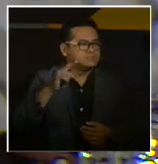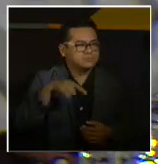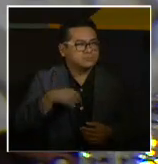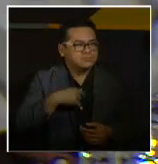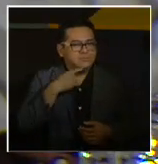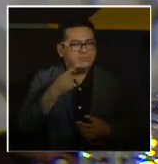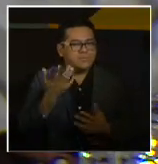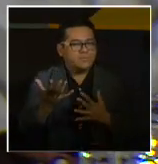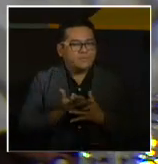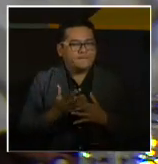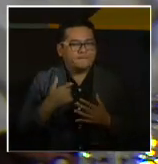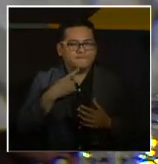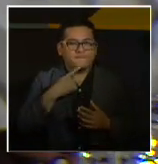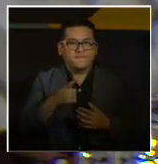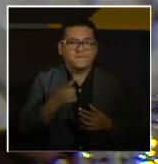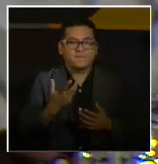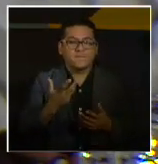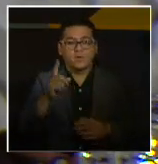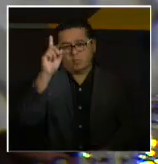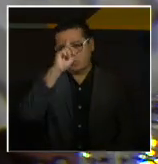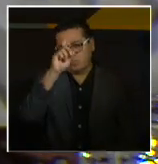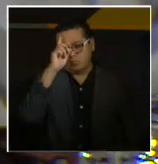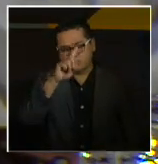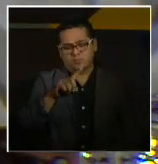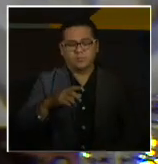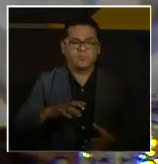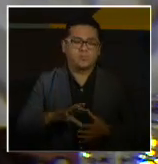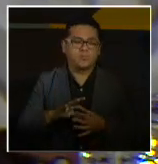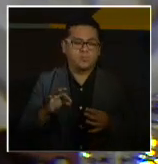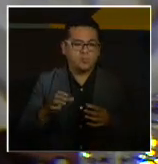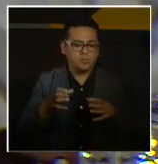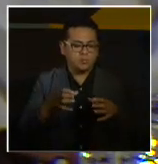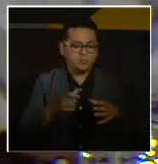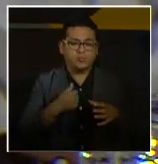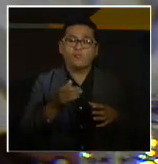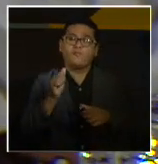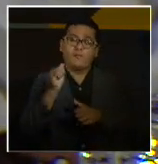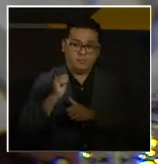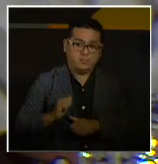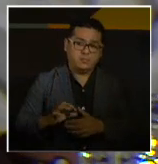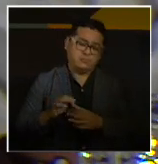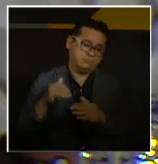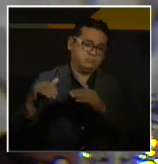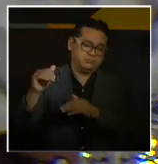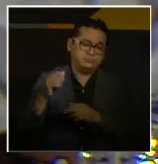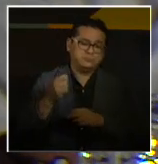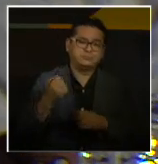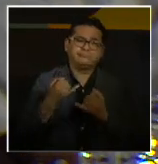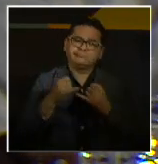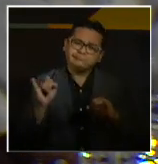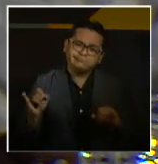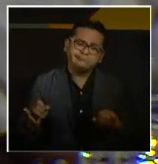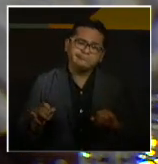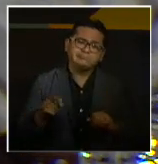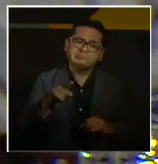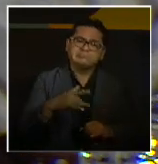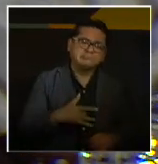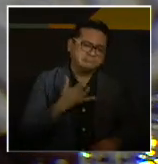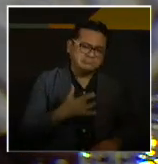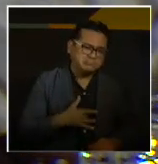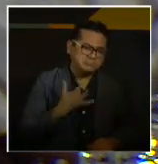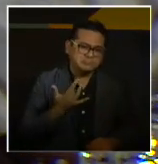Escuchamos la parte del tanto del Consejo Ciudadano como la parte de tener un fiscal independiente. ¿Ve usted en ese